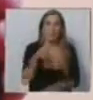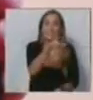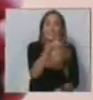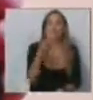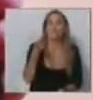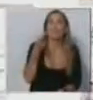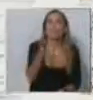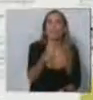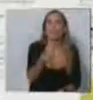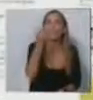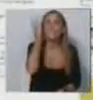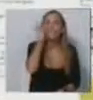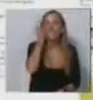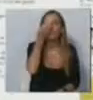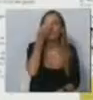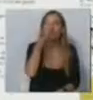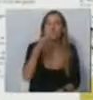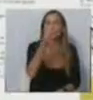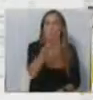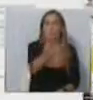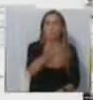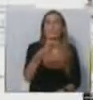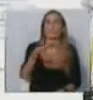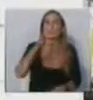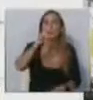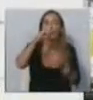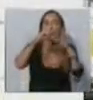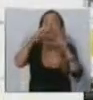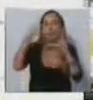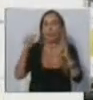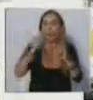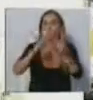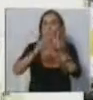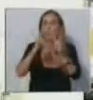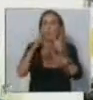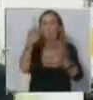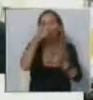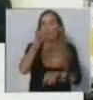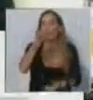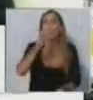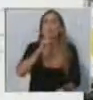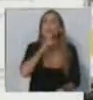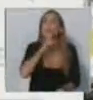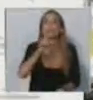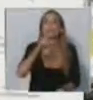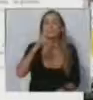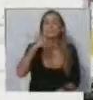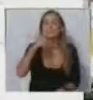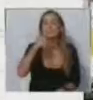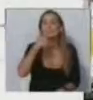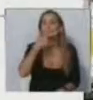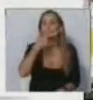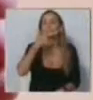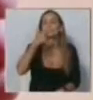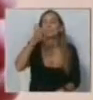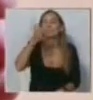hizo Facebook con WhatsApp. Por ejemplo, nos podemos comprar 6 Motorolas y media, que es lo que acaban de